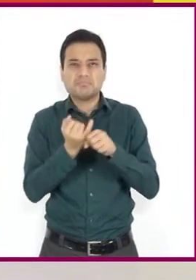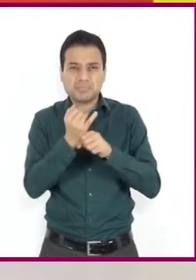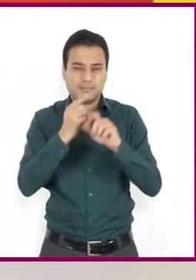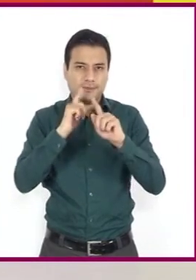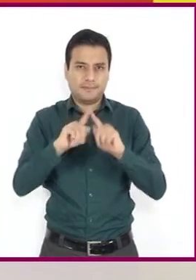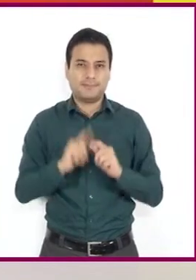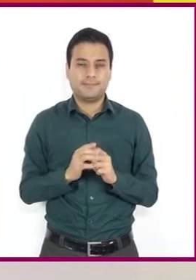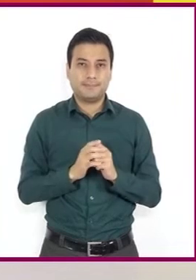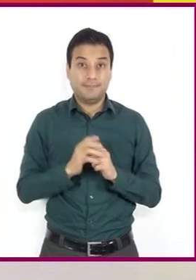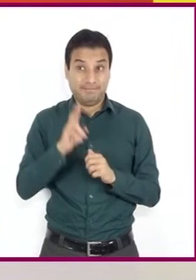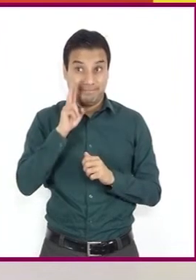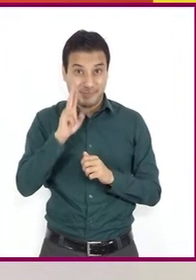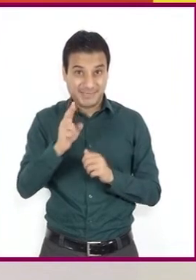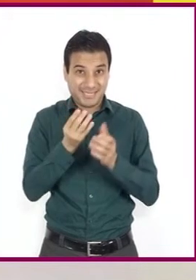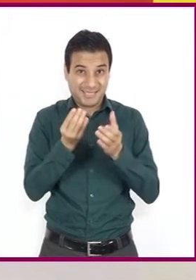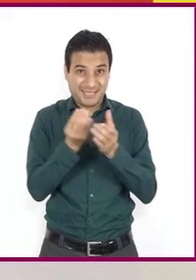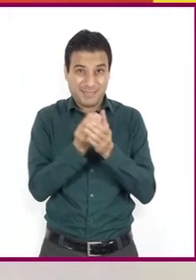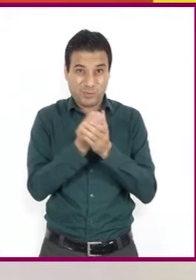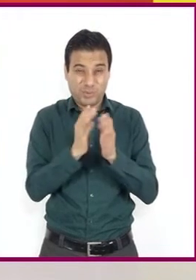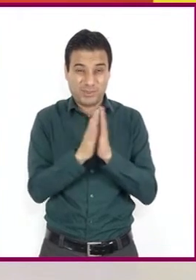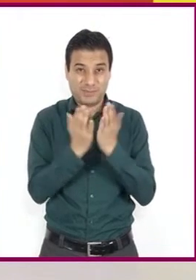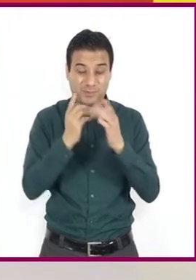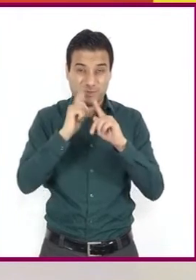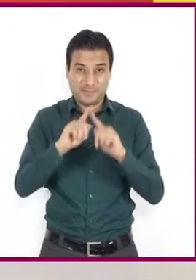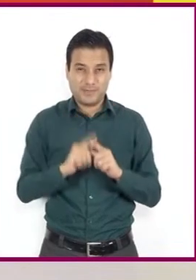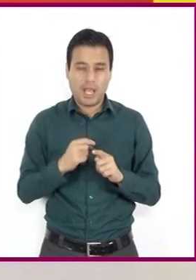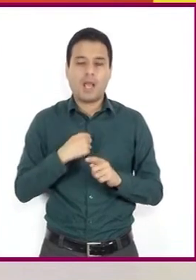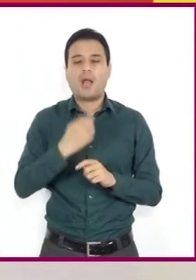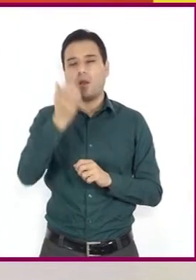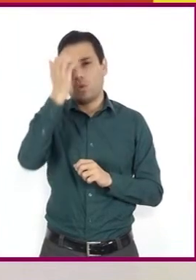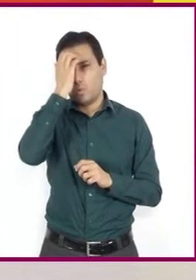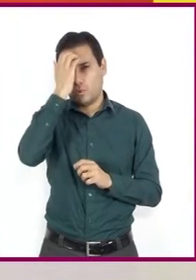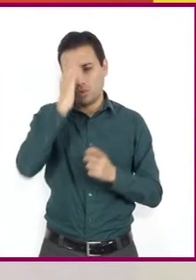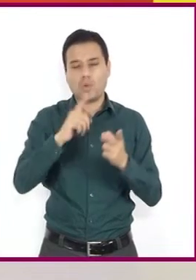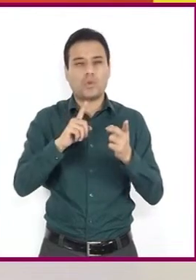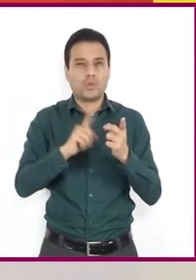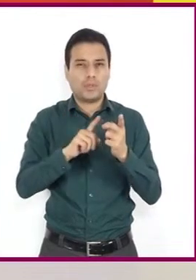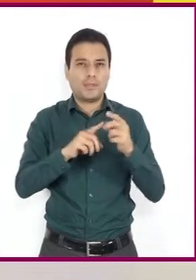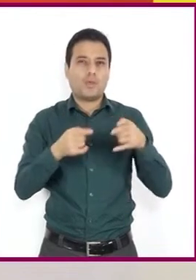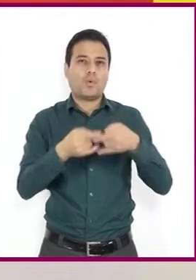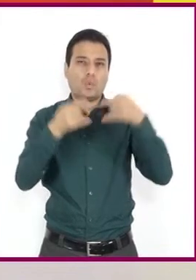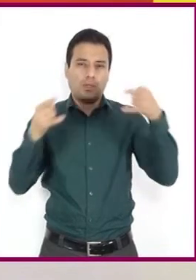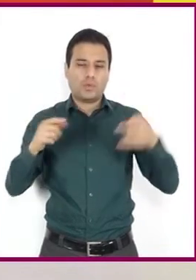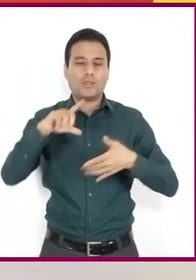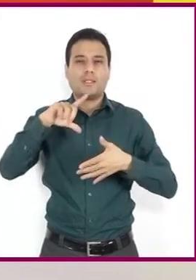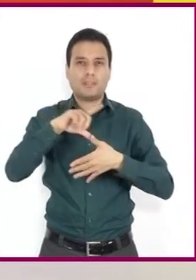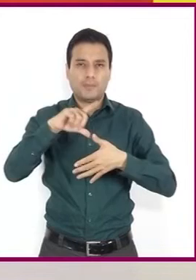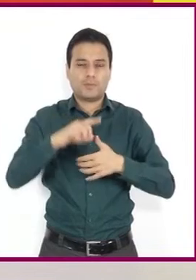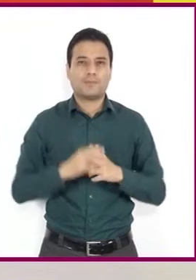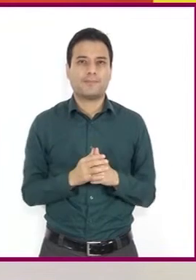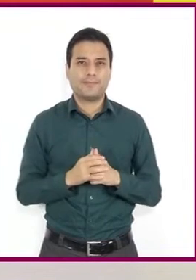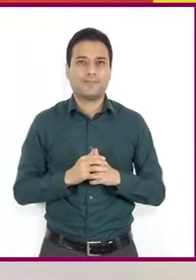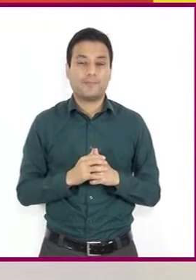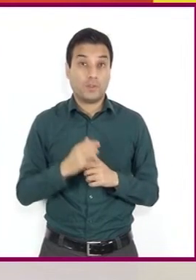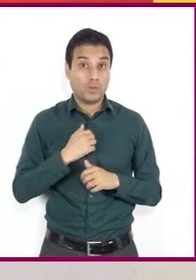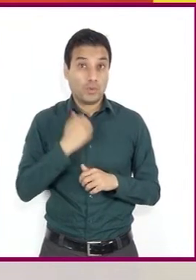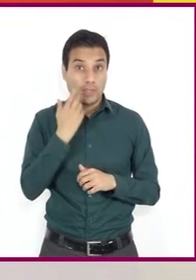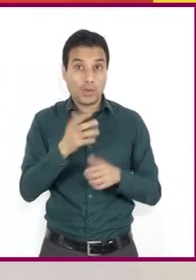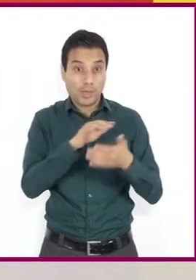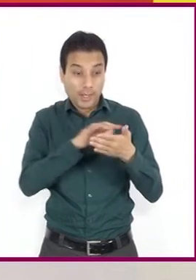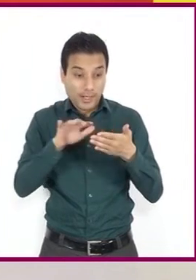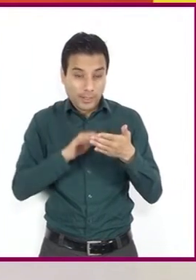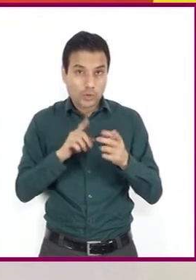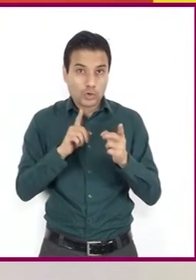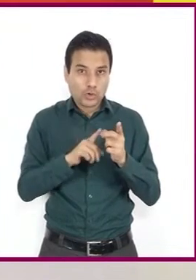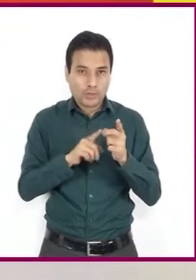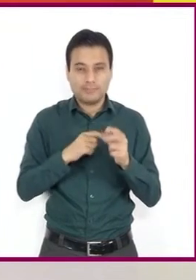leído los tipos de fuentes, ya sé en dónde buscar los cuentos latinoamericanos que llamaron mi atención para leerlos completos,